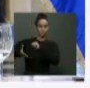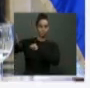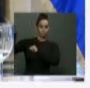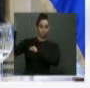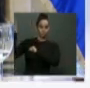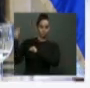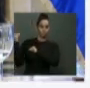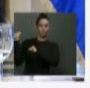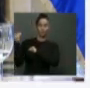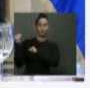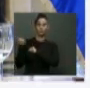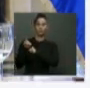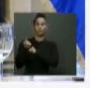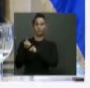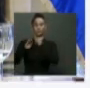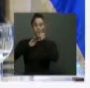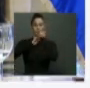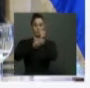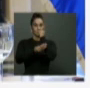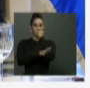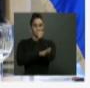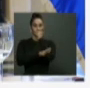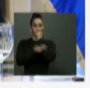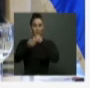está cumpliendo un protocolo de distanciamiento